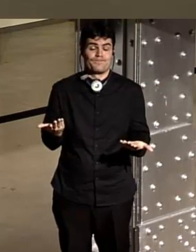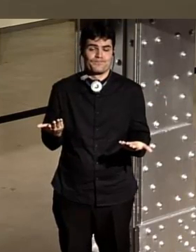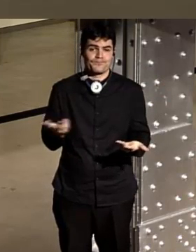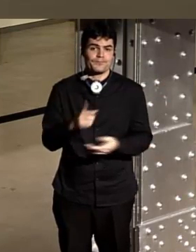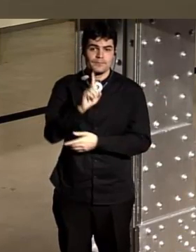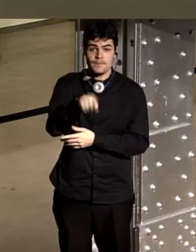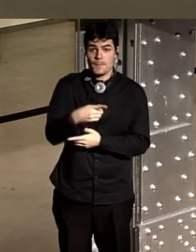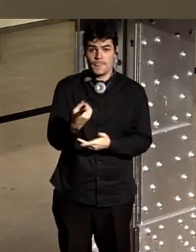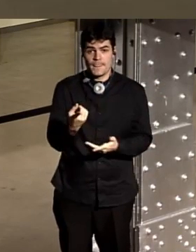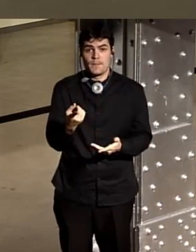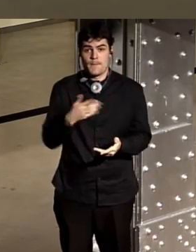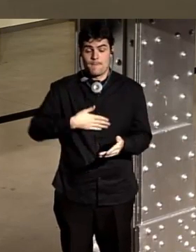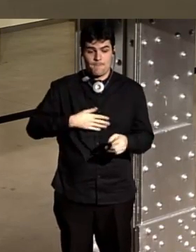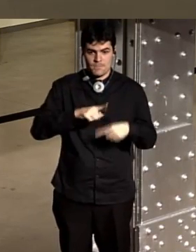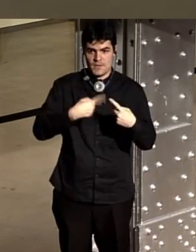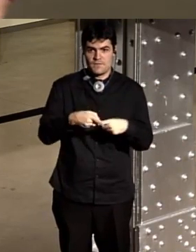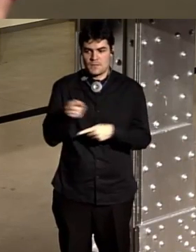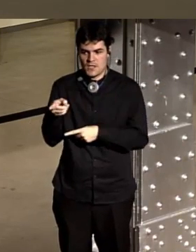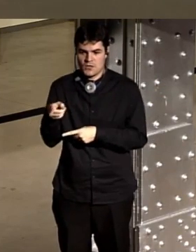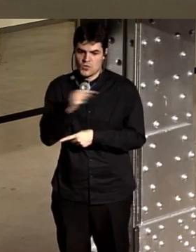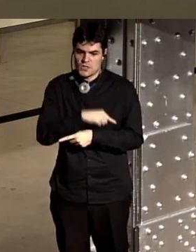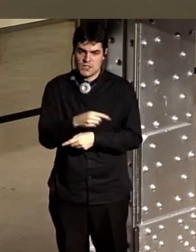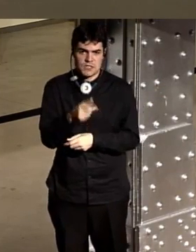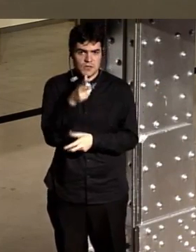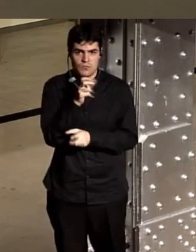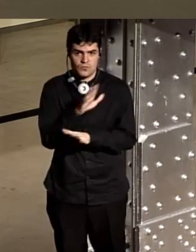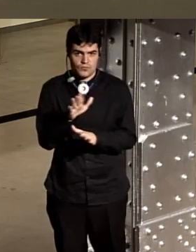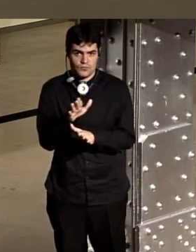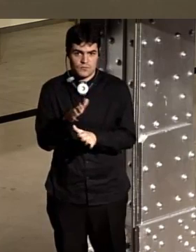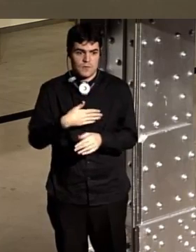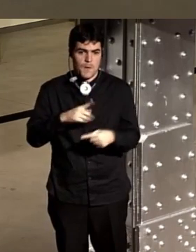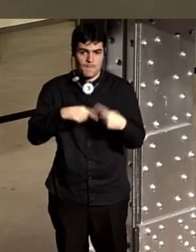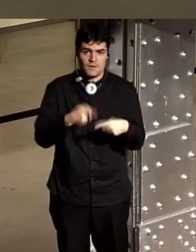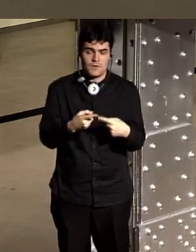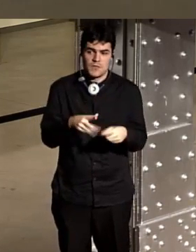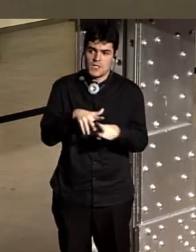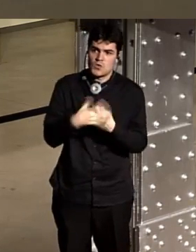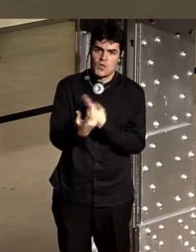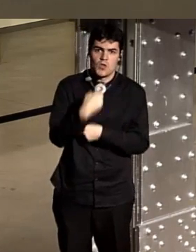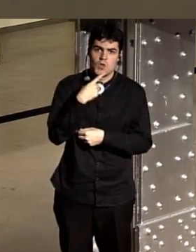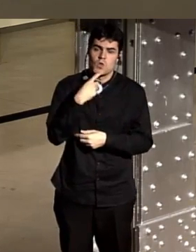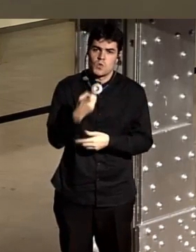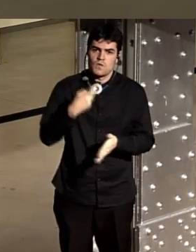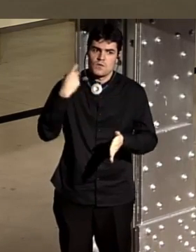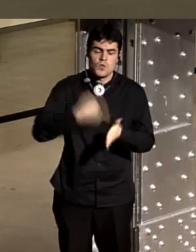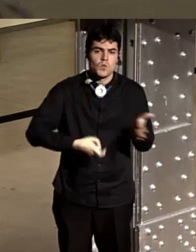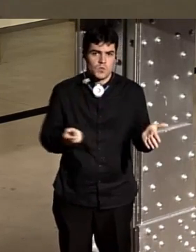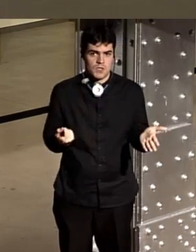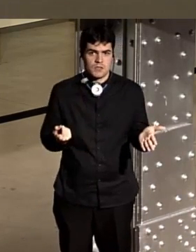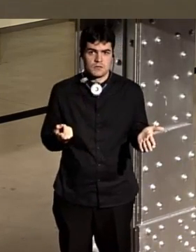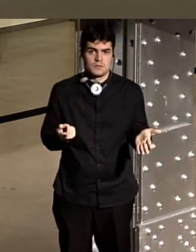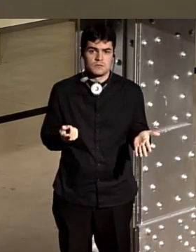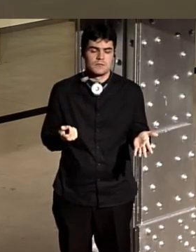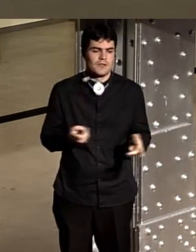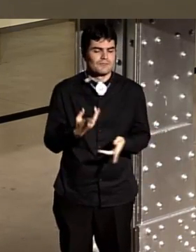también lo que pasó a mi familia, que yo pongo mi familia en situaciones bastante duras. Hay una cosa que cuenta